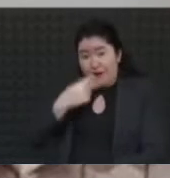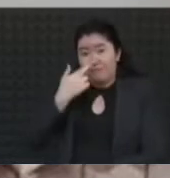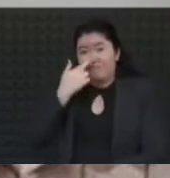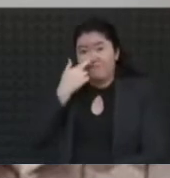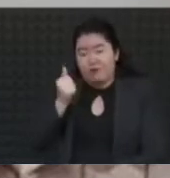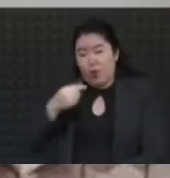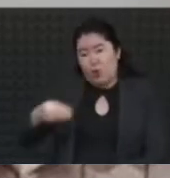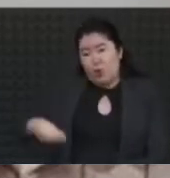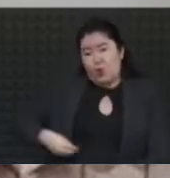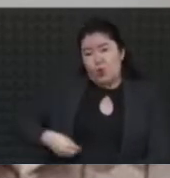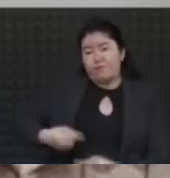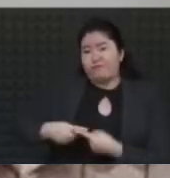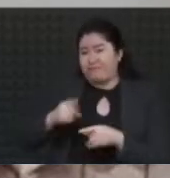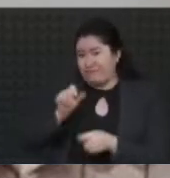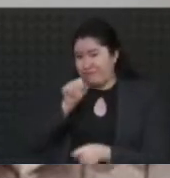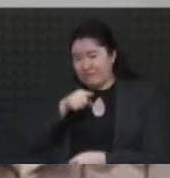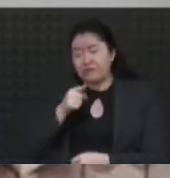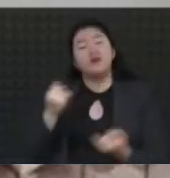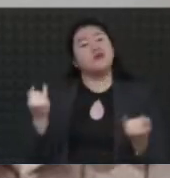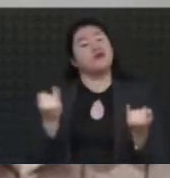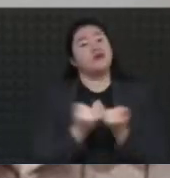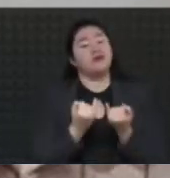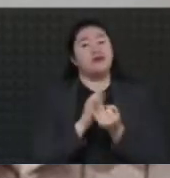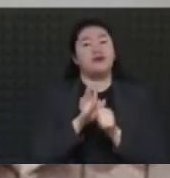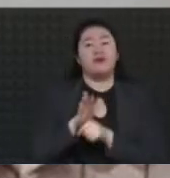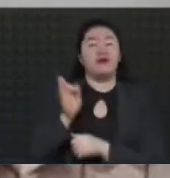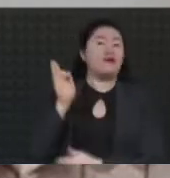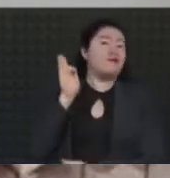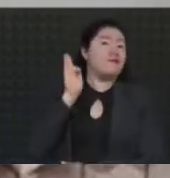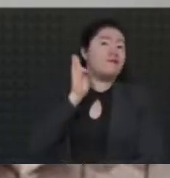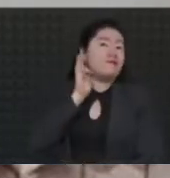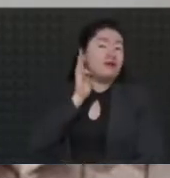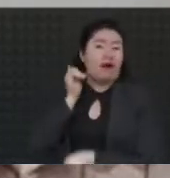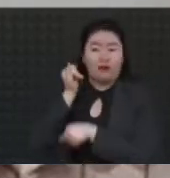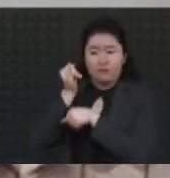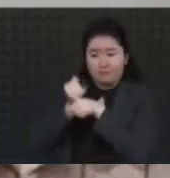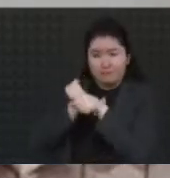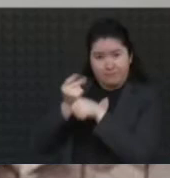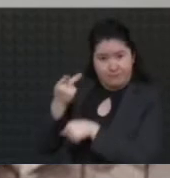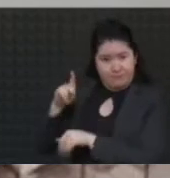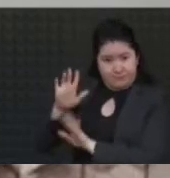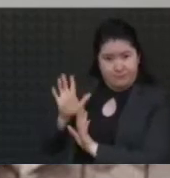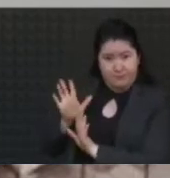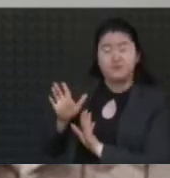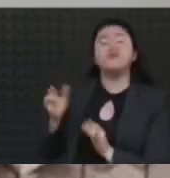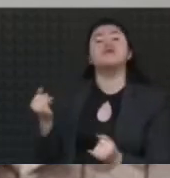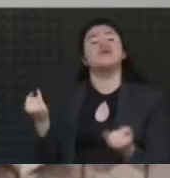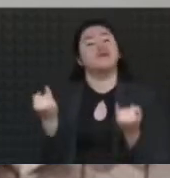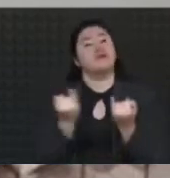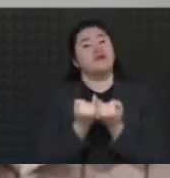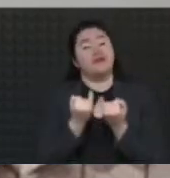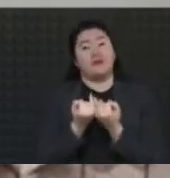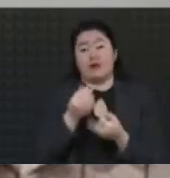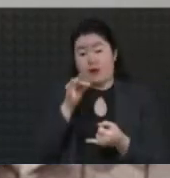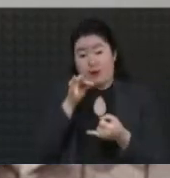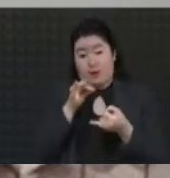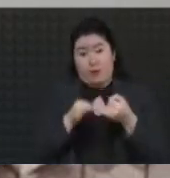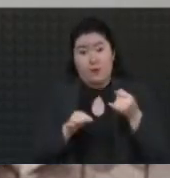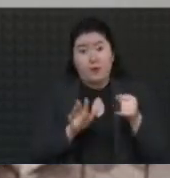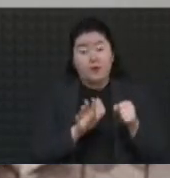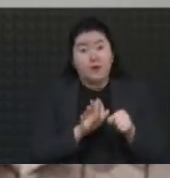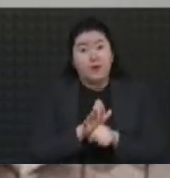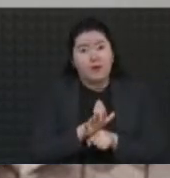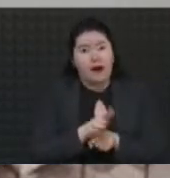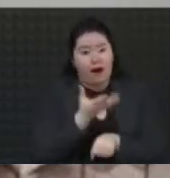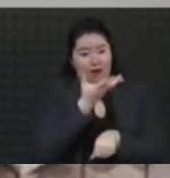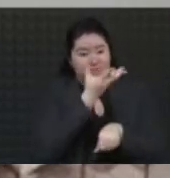desarrolla su actividad de manera autónoma, y esta última, que es la reconstrucción y el reforzamiento para que la línea 12 opere